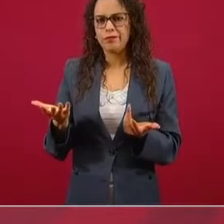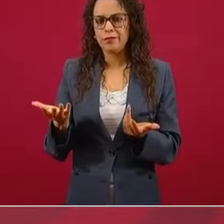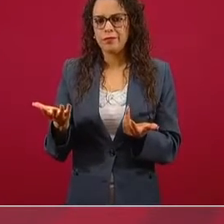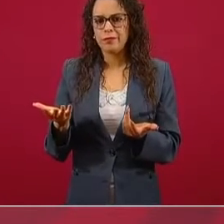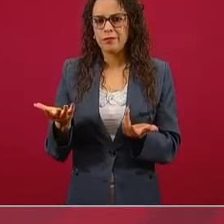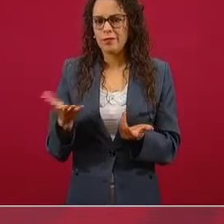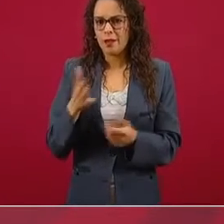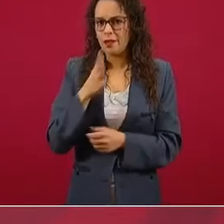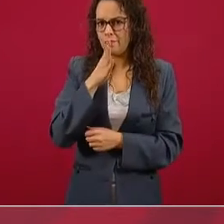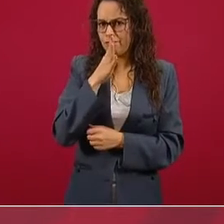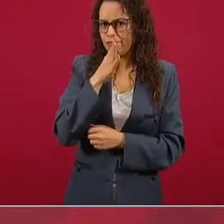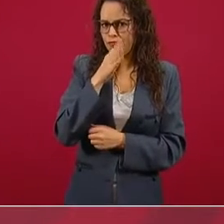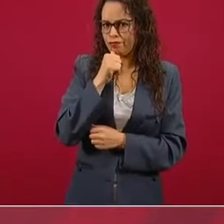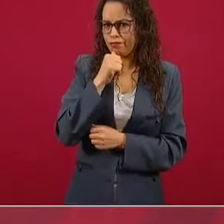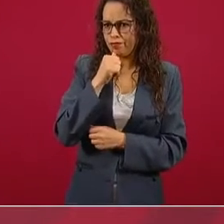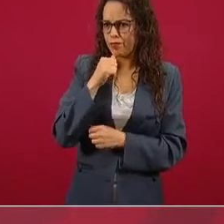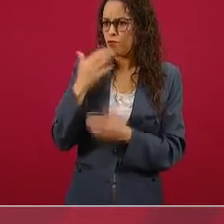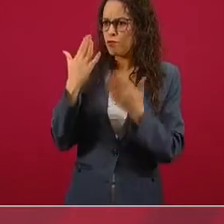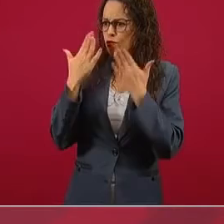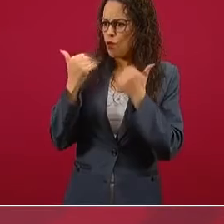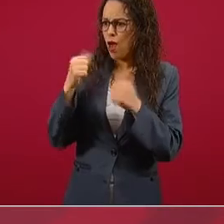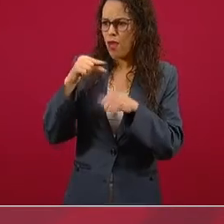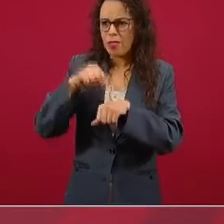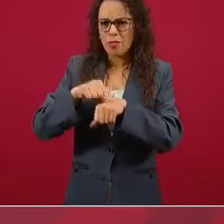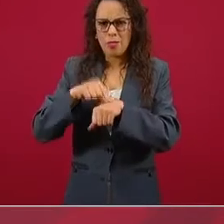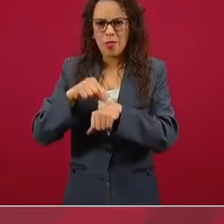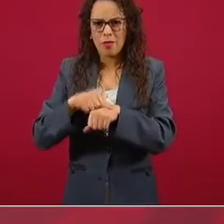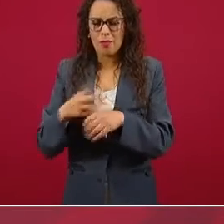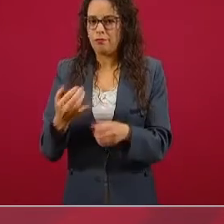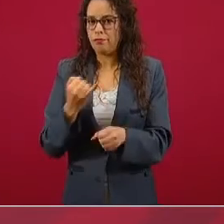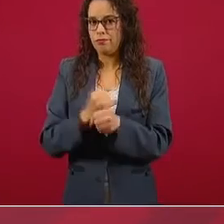que no tengamos los médicos ni los especialistas.